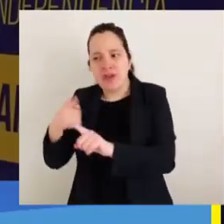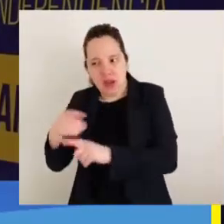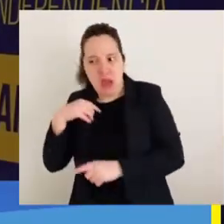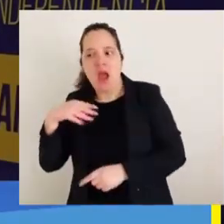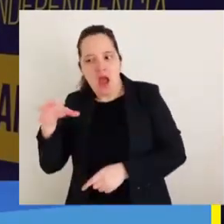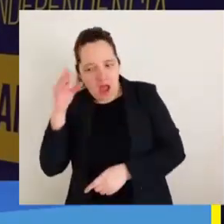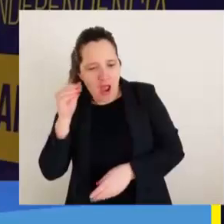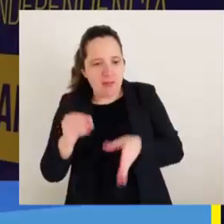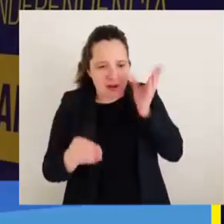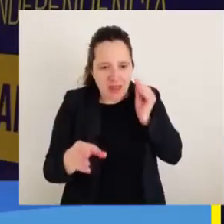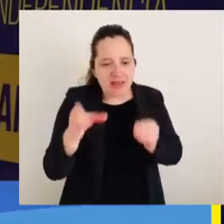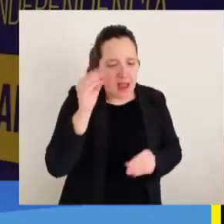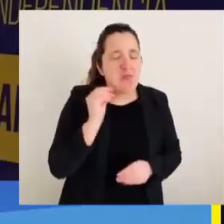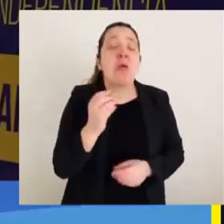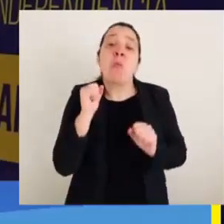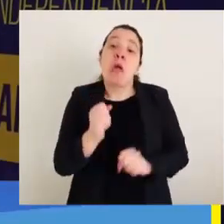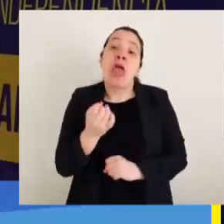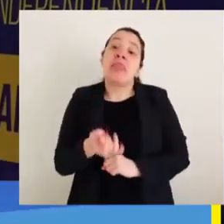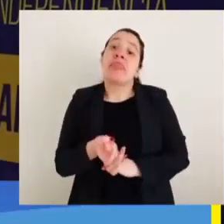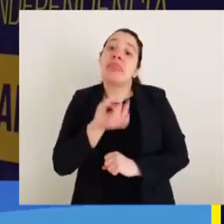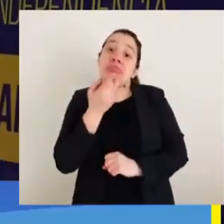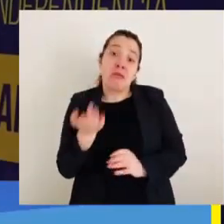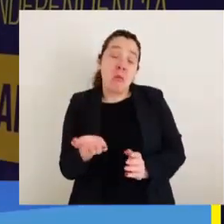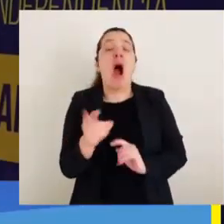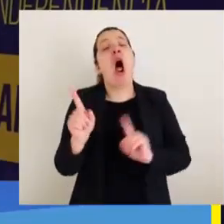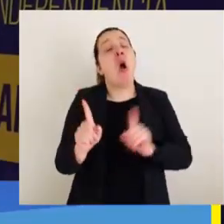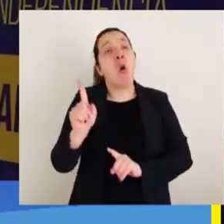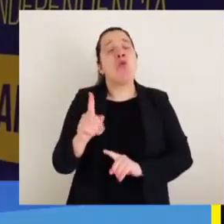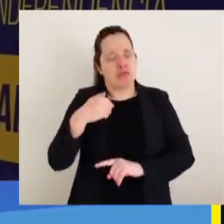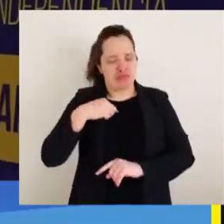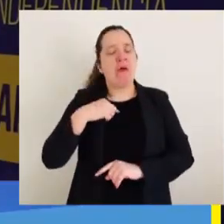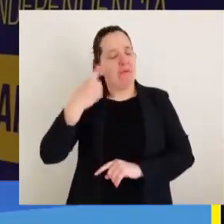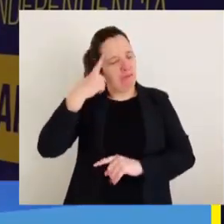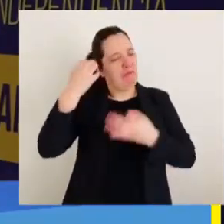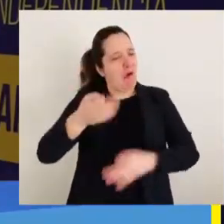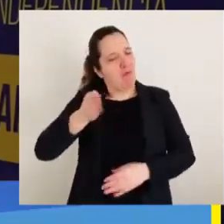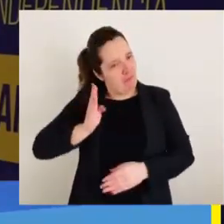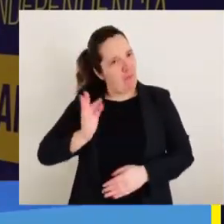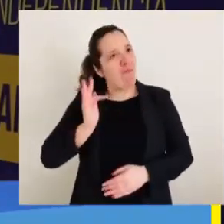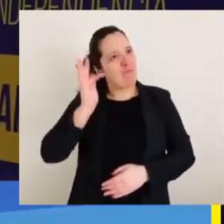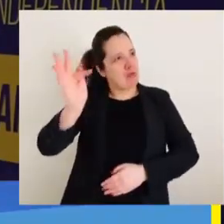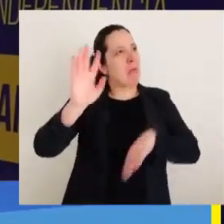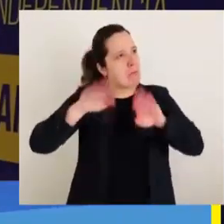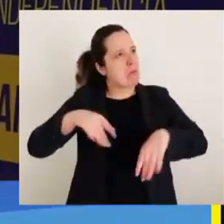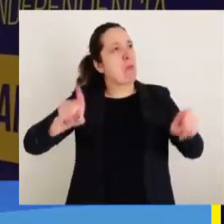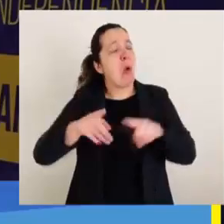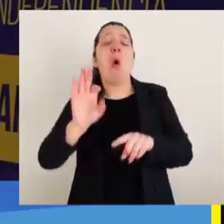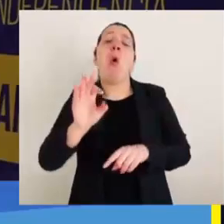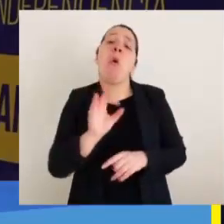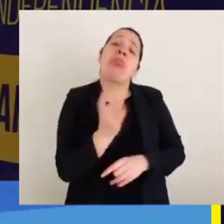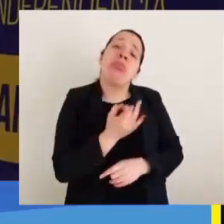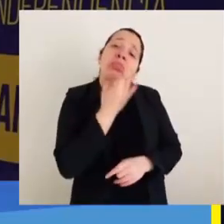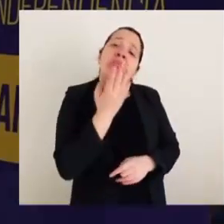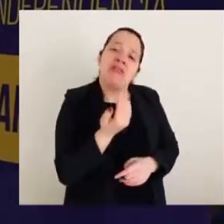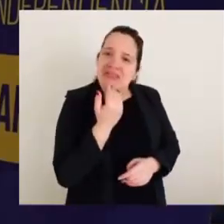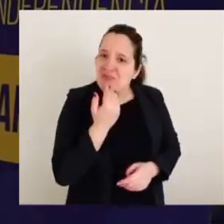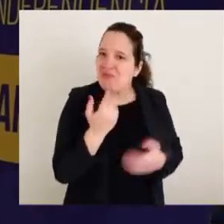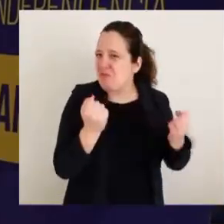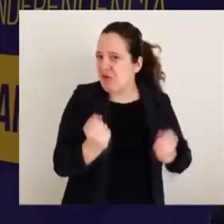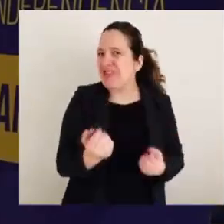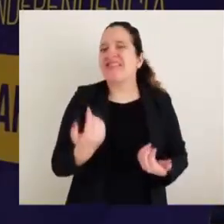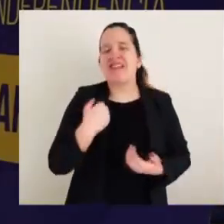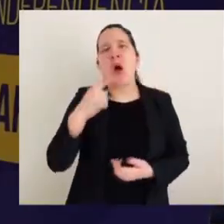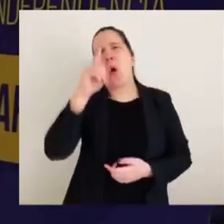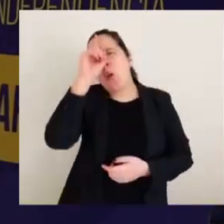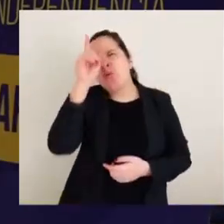al final es una entretención. Fuera de que vayan o no a quedarse con eso como carrera definitiva, es muy importante que tengan algo que hacer más